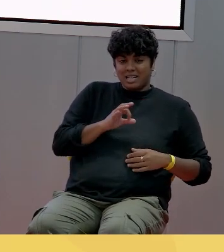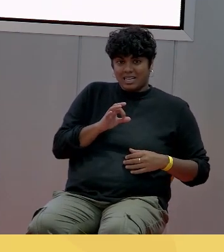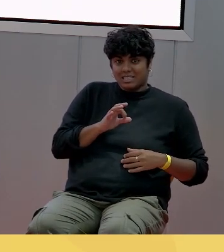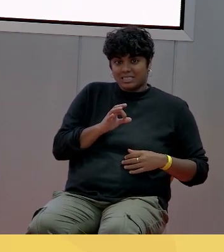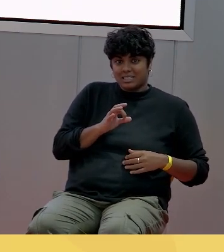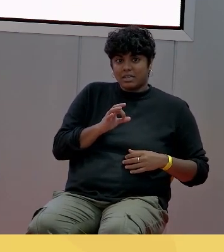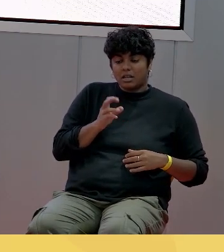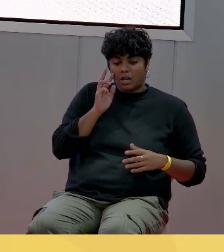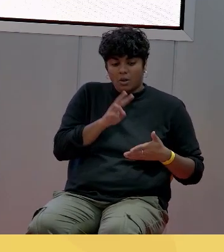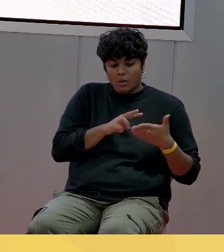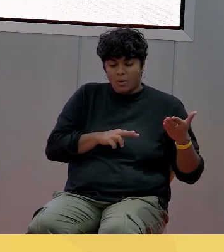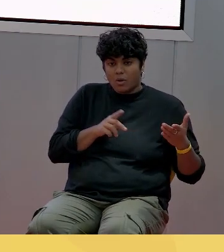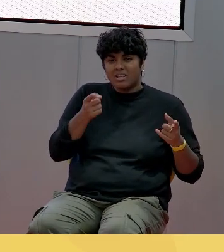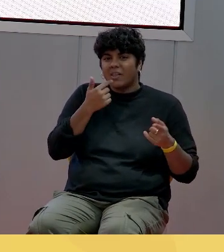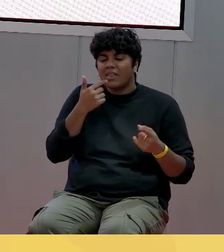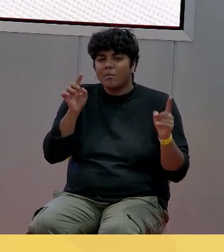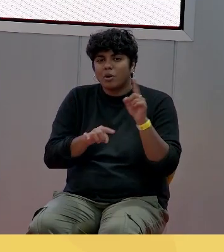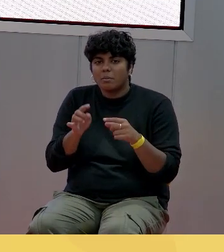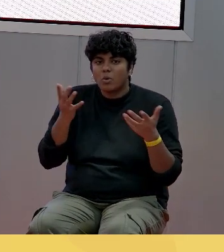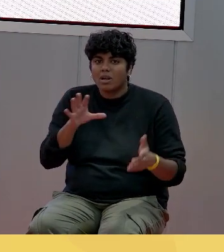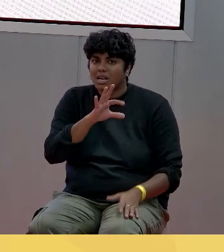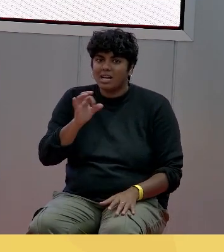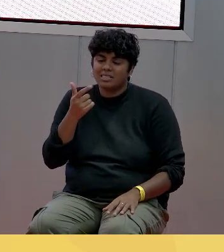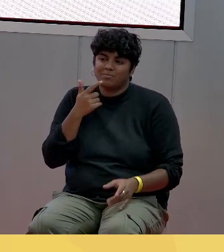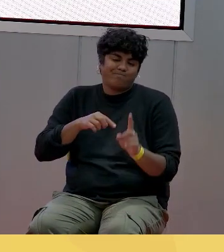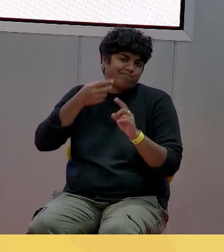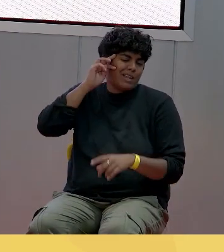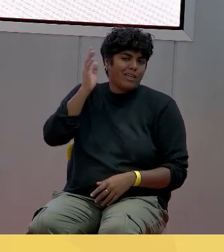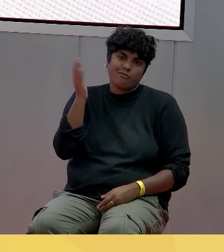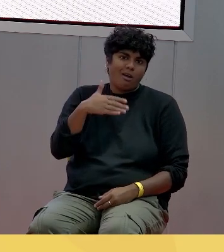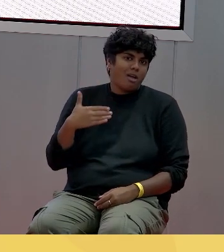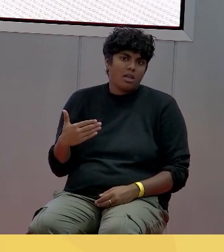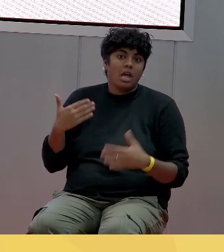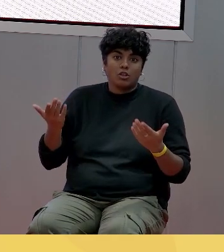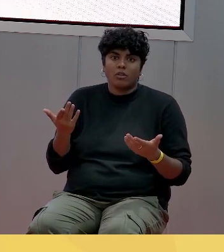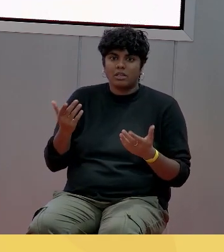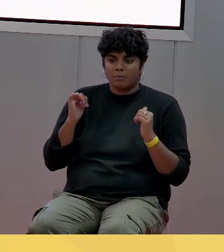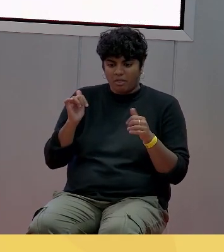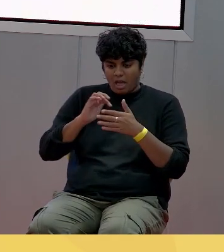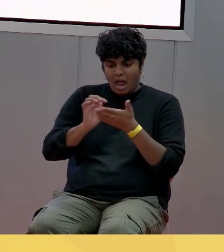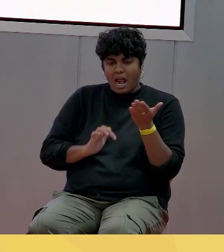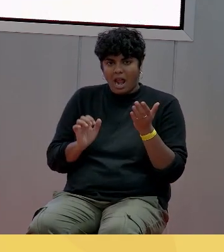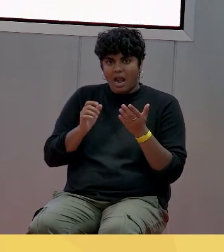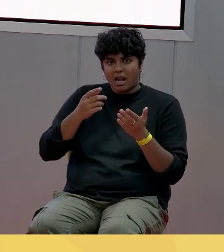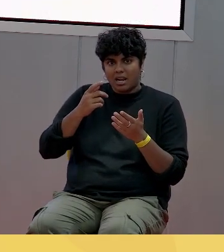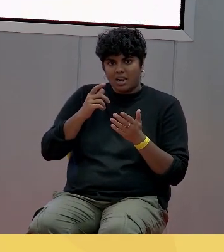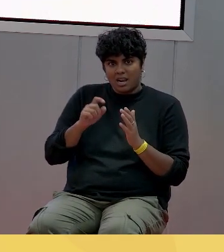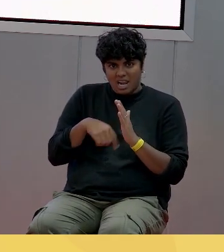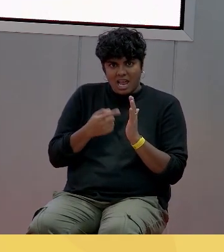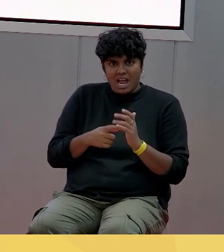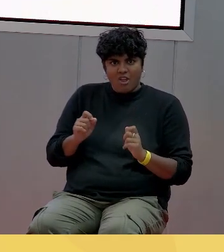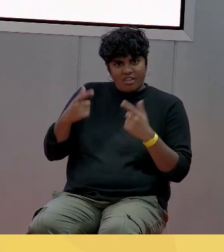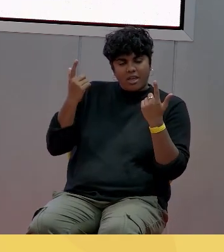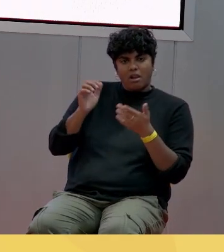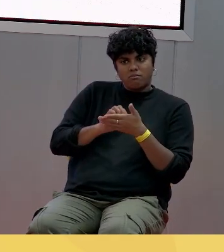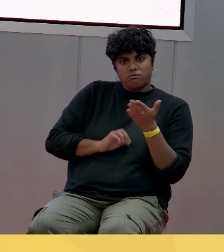la vio y dijo, ¿saben cuál es el problema? Que Hilary Cass no tiene experiencia. Y entonces escribió un artículo legal diciendo todo esto y lo